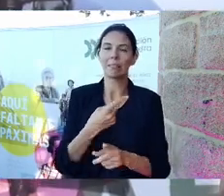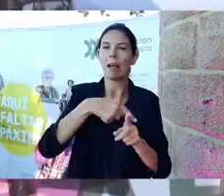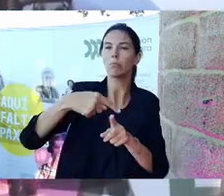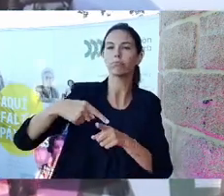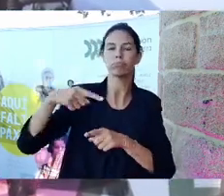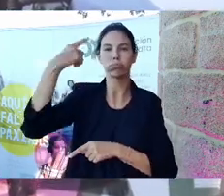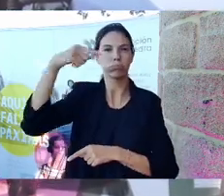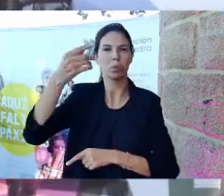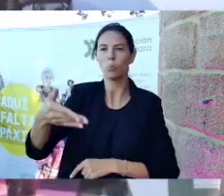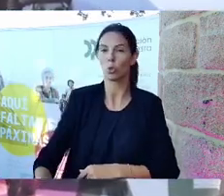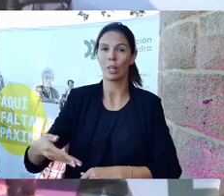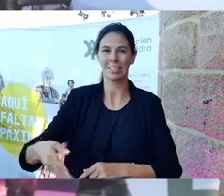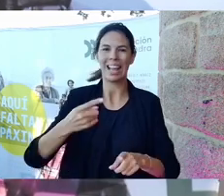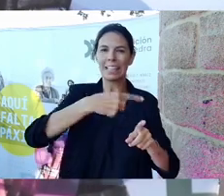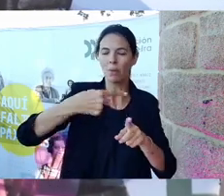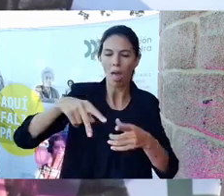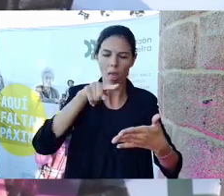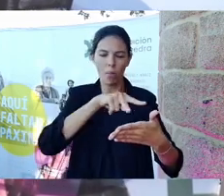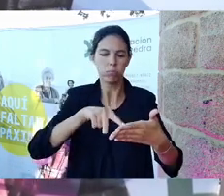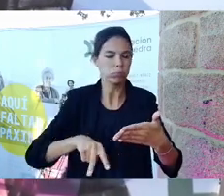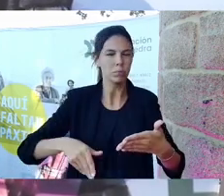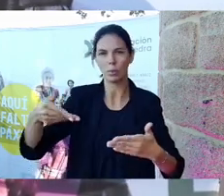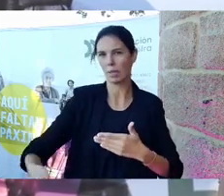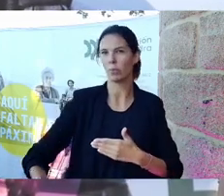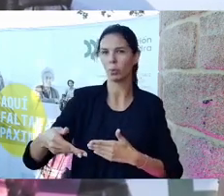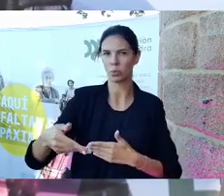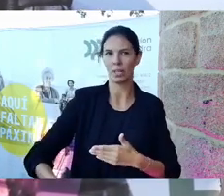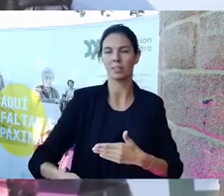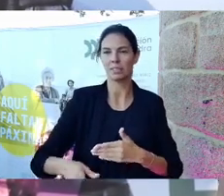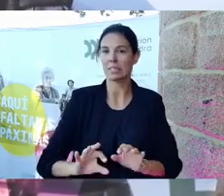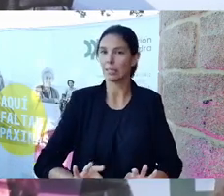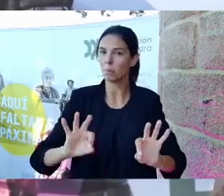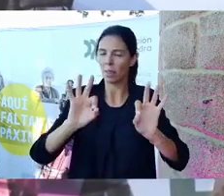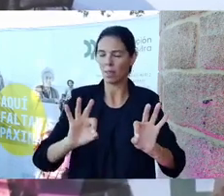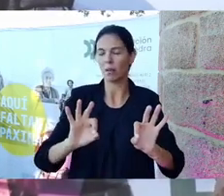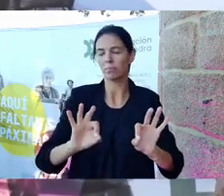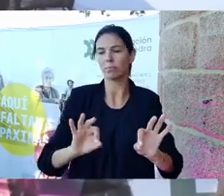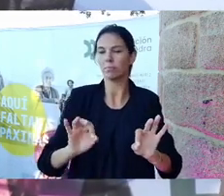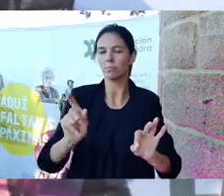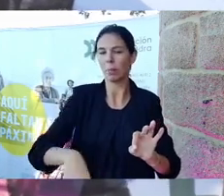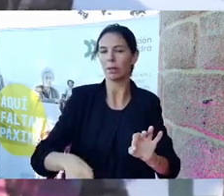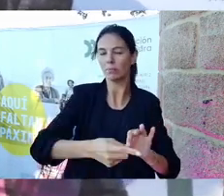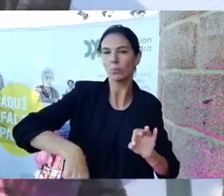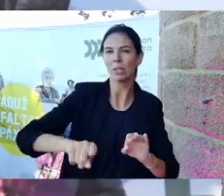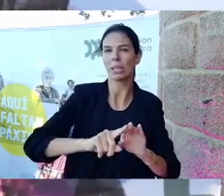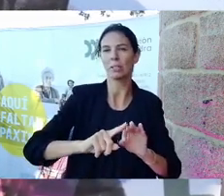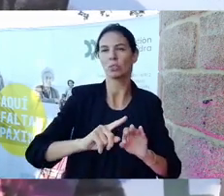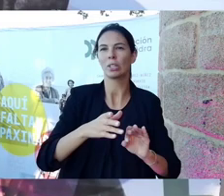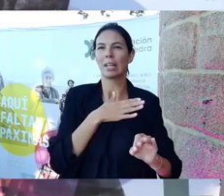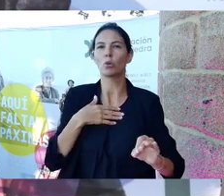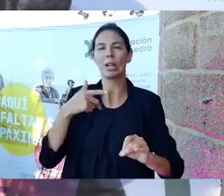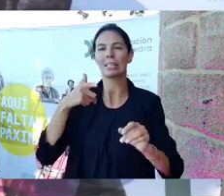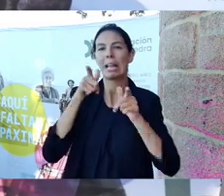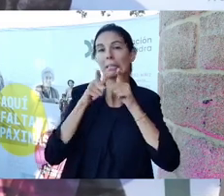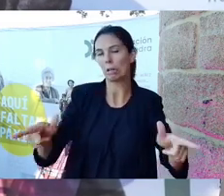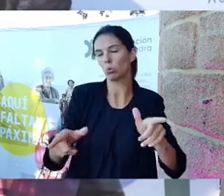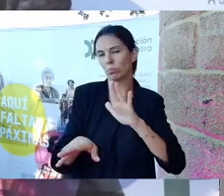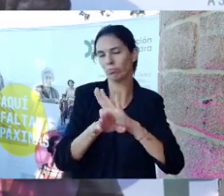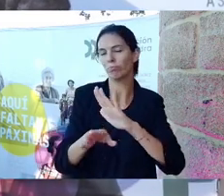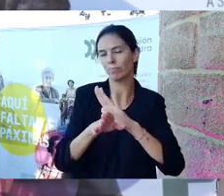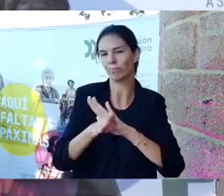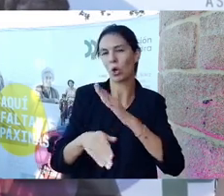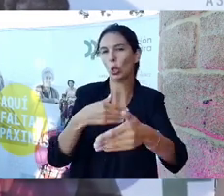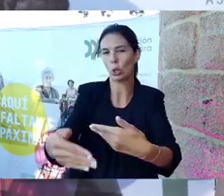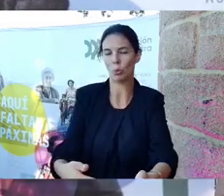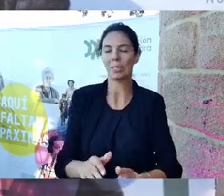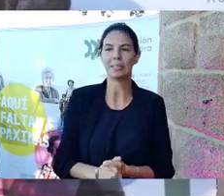moi importante a actividade cultural, a actividade lectora e, sobre todo, bueno, pois continuar con a